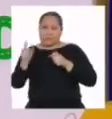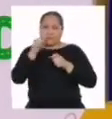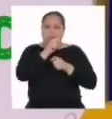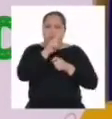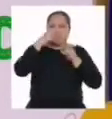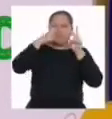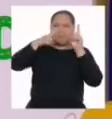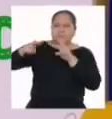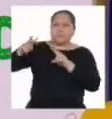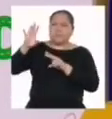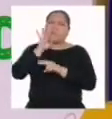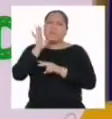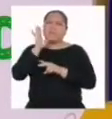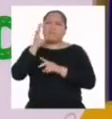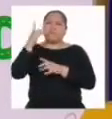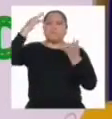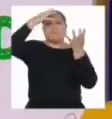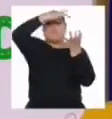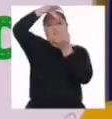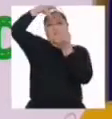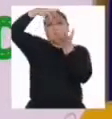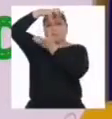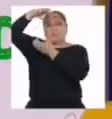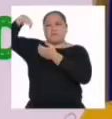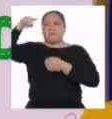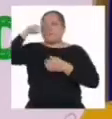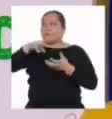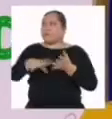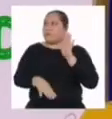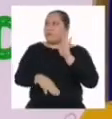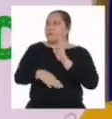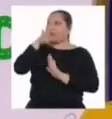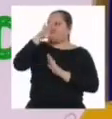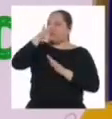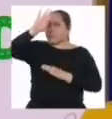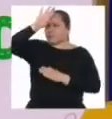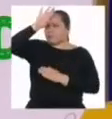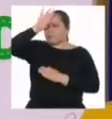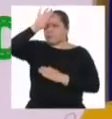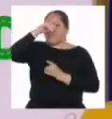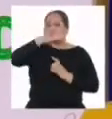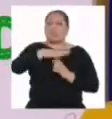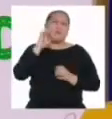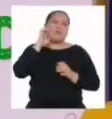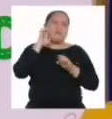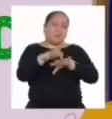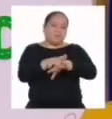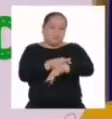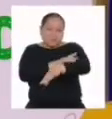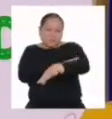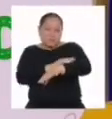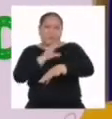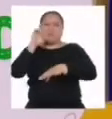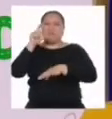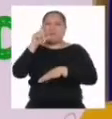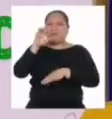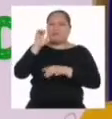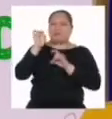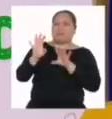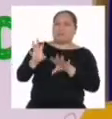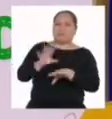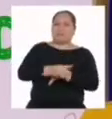la contaminación del aire y se observa que han aumentado las enfermedades ambientales, como las alergias, de afecciones a la